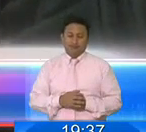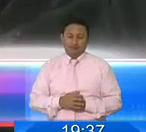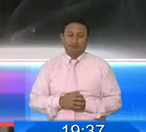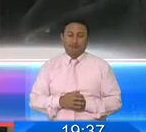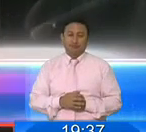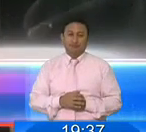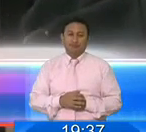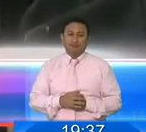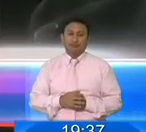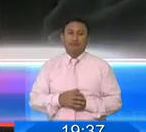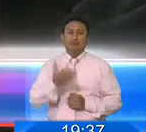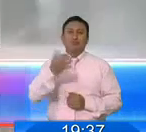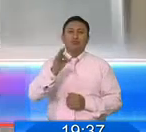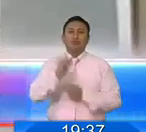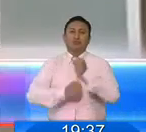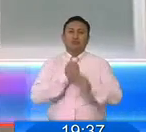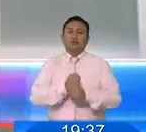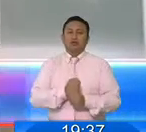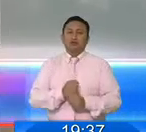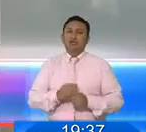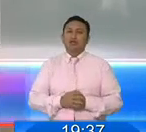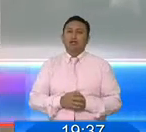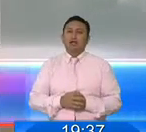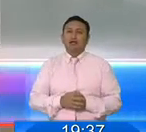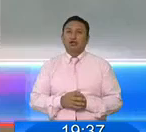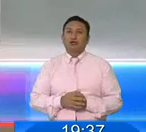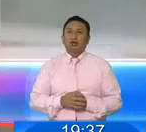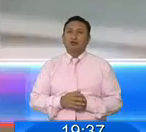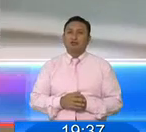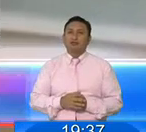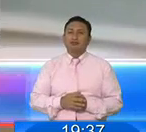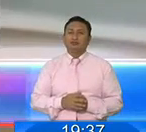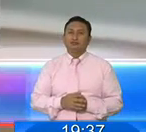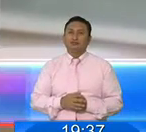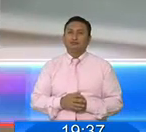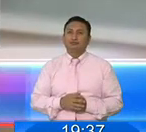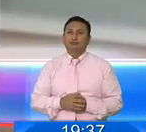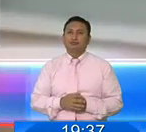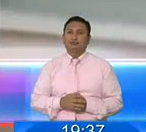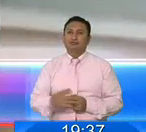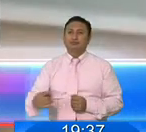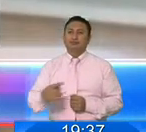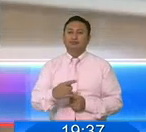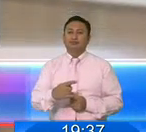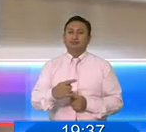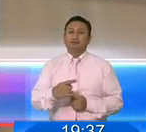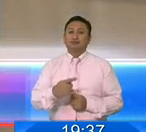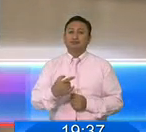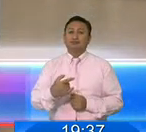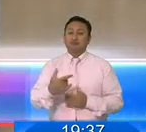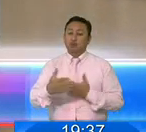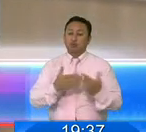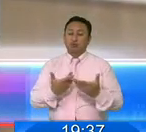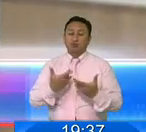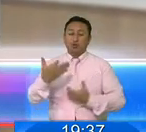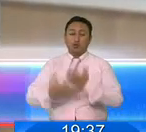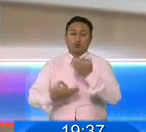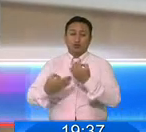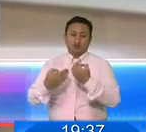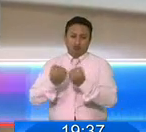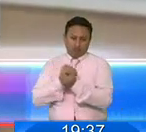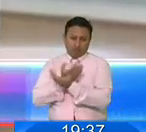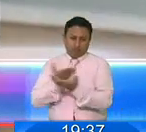de tan sólo 19 años sin embargo aquella jovencita decidió enfrentar a la justicia asegurando que en